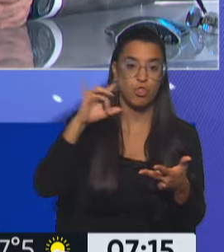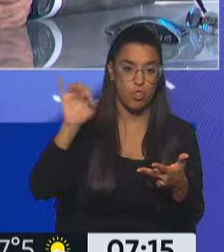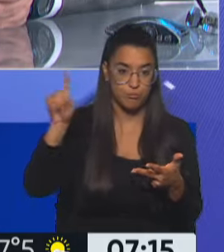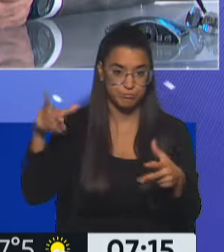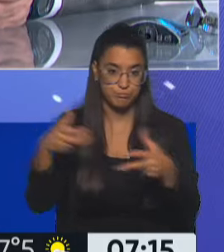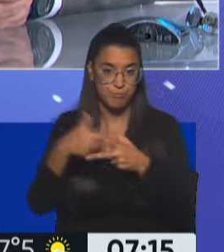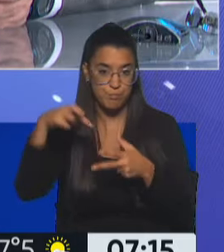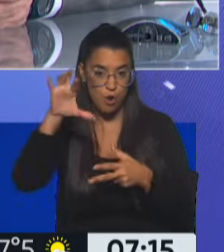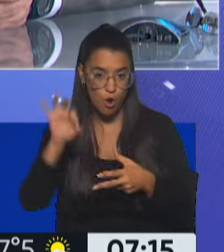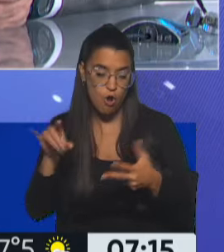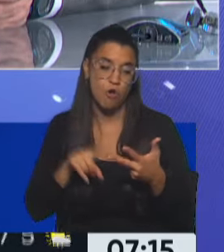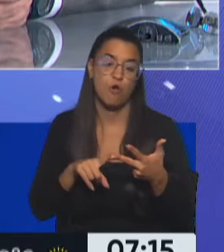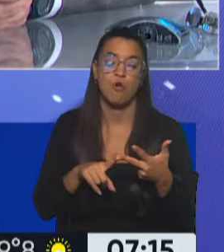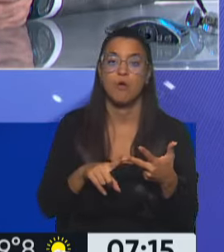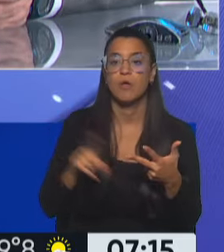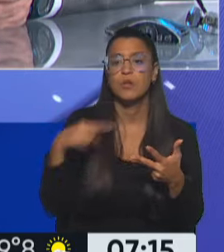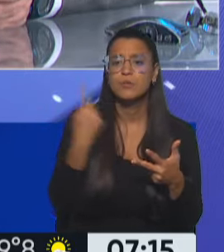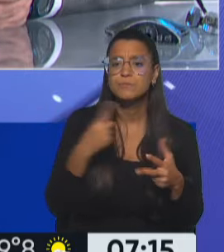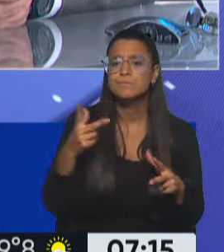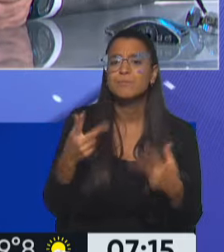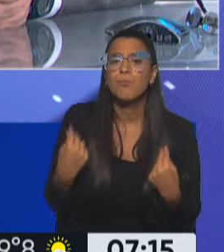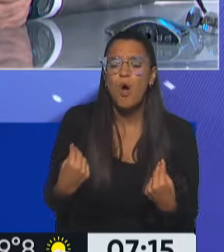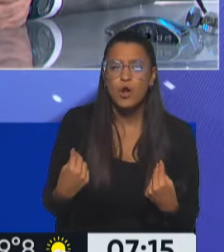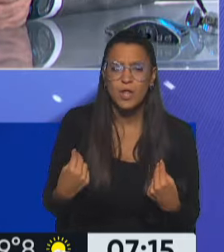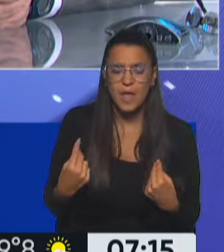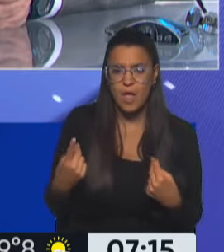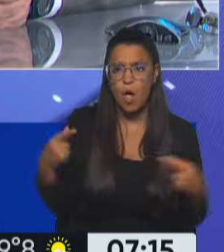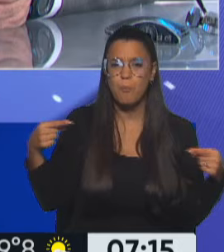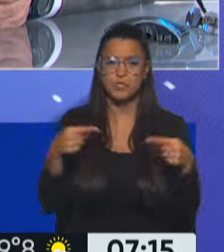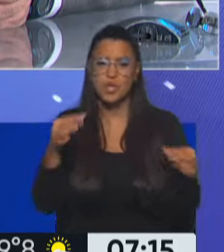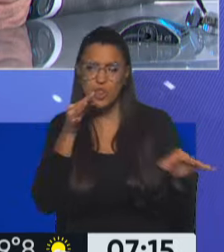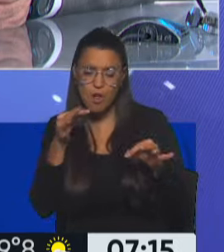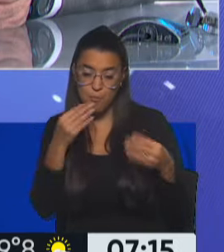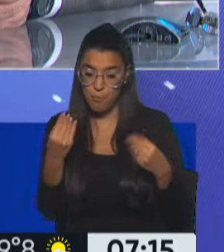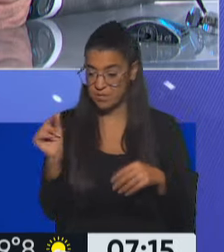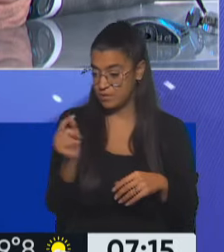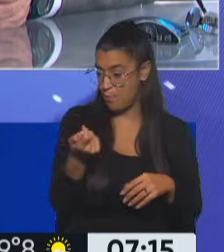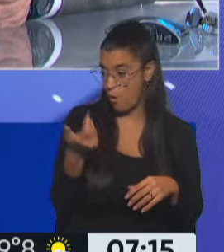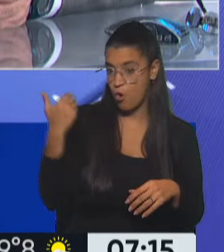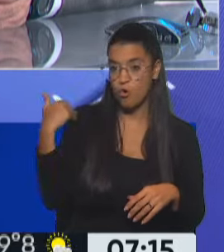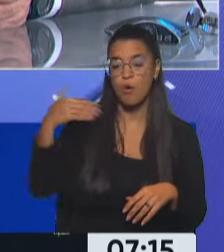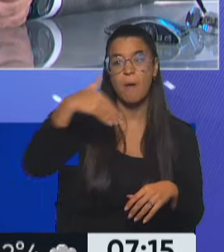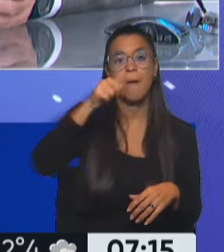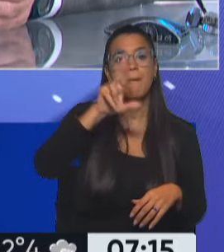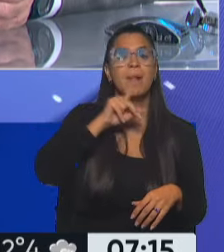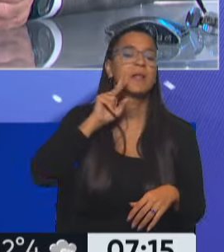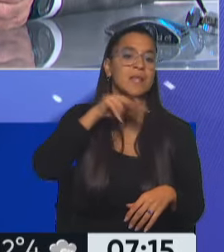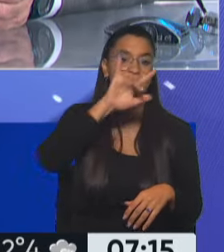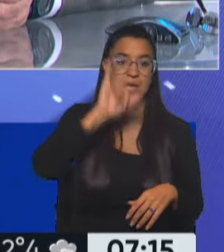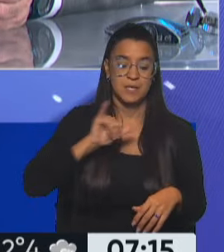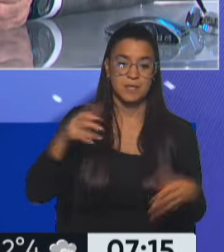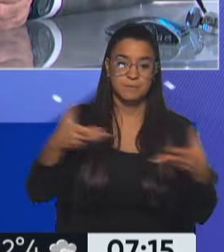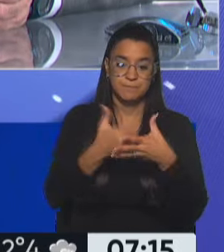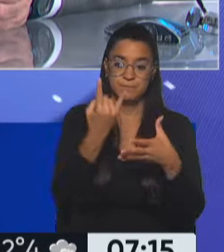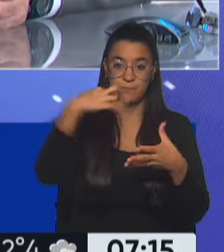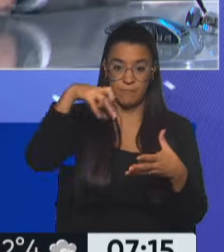Pro decimos y hacemos hincapié Por qué la la oposición dialoguista porque en las últimas horas Germán Martínez presidente de Unión por la patria